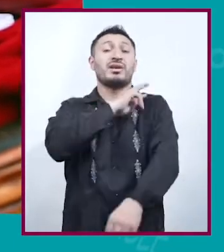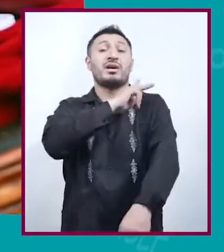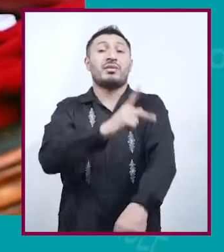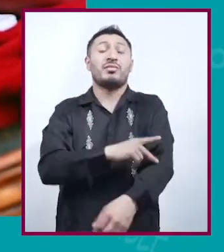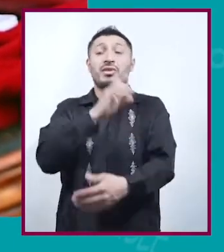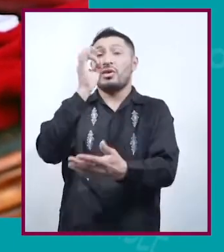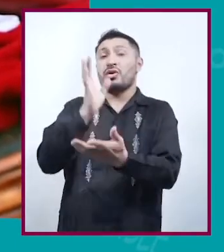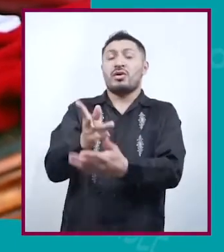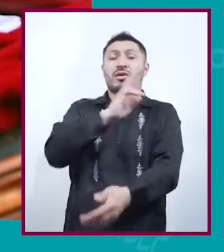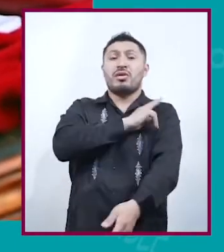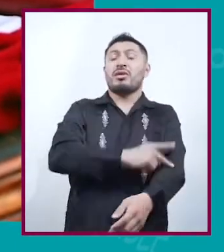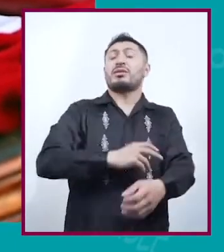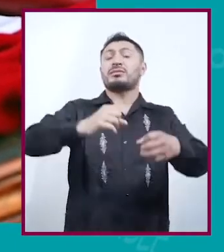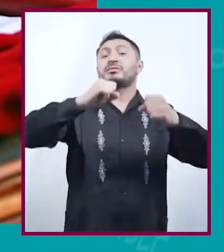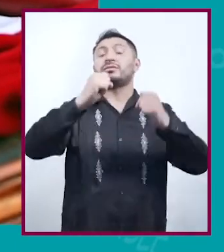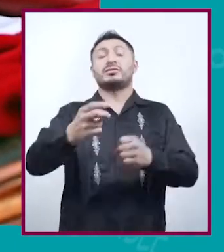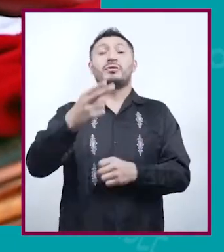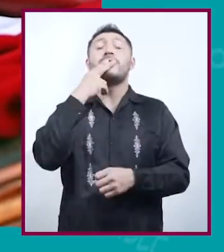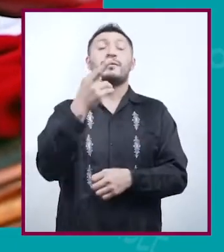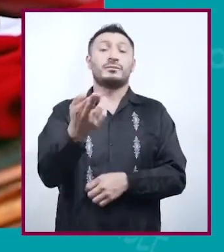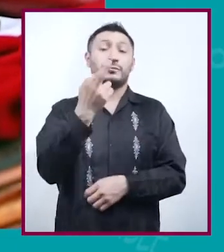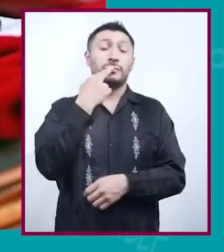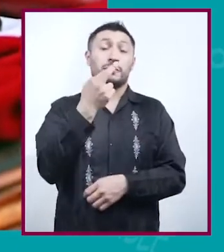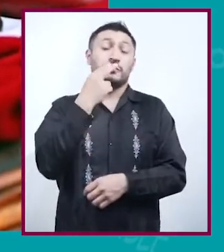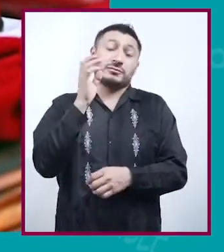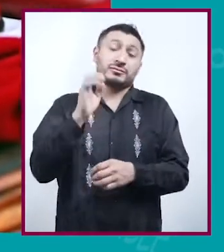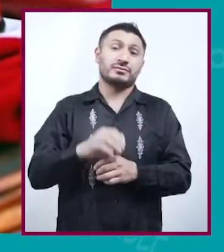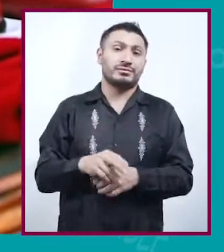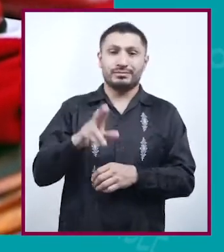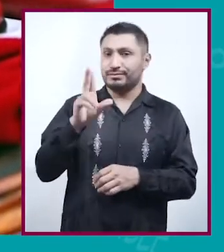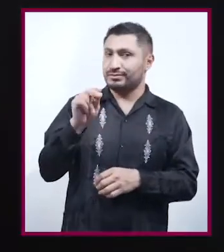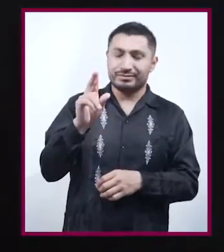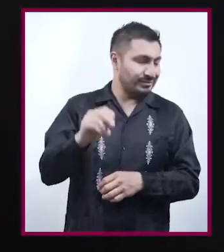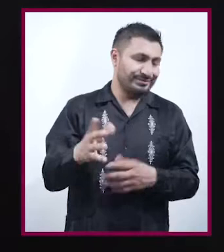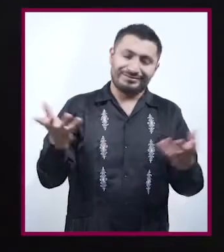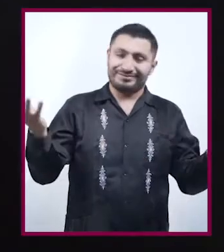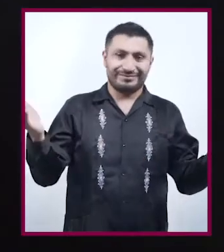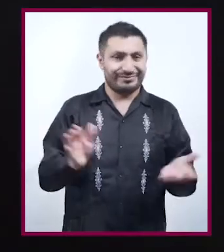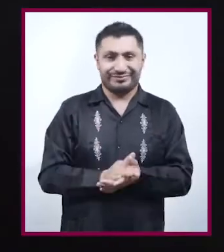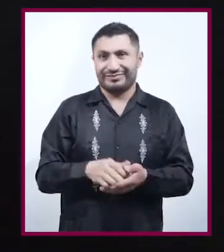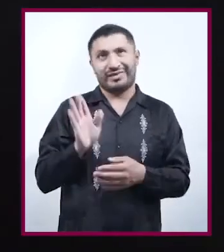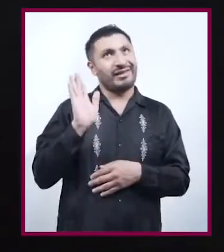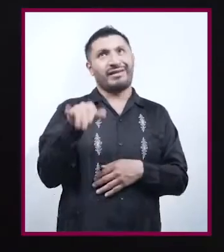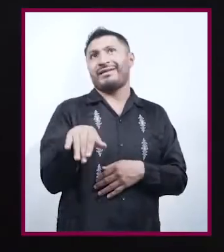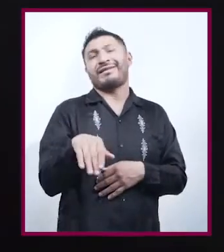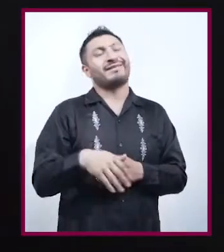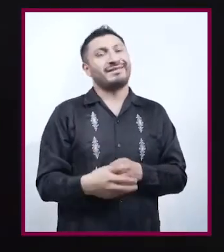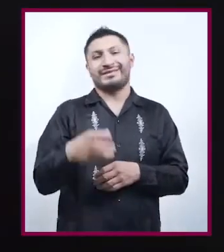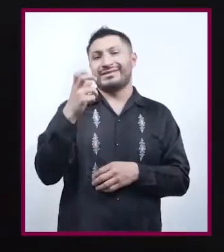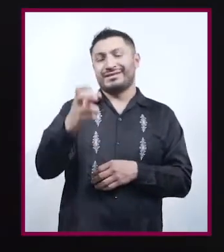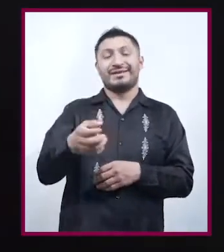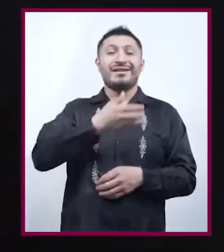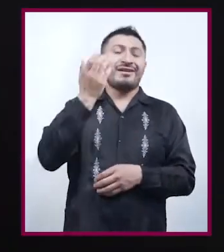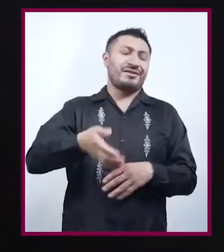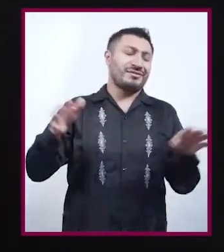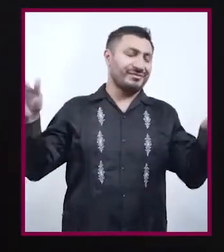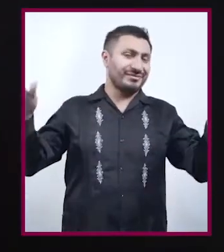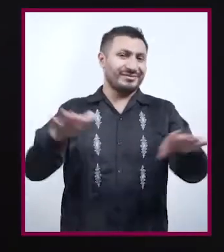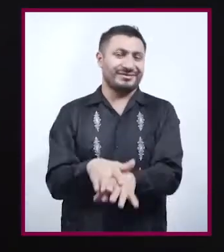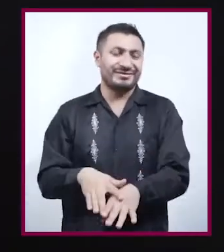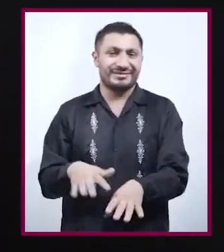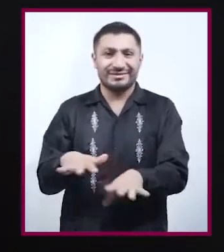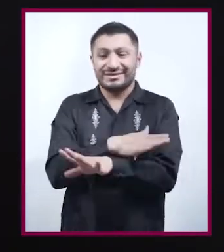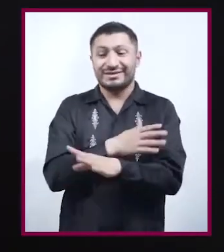simboliza poder, y solo los poderosos pueden usarlos. Pues no, mi ciela. Por fortuna,